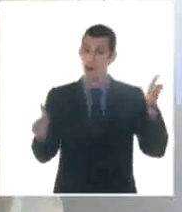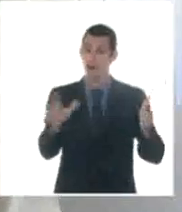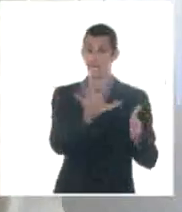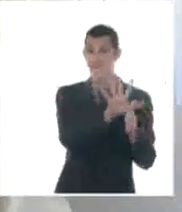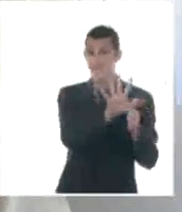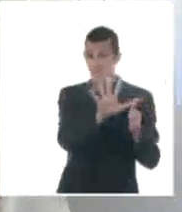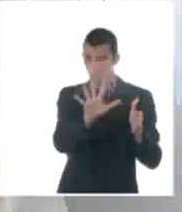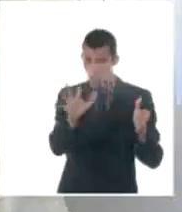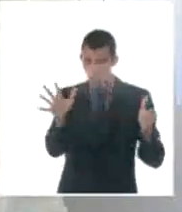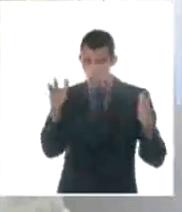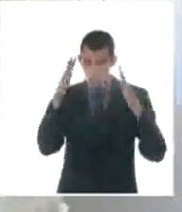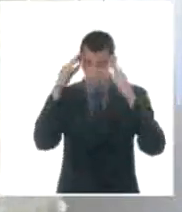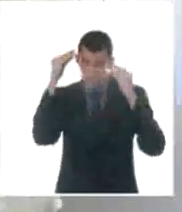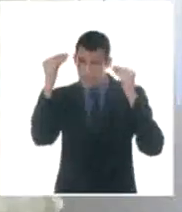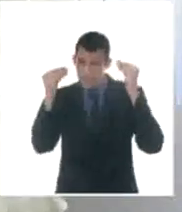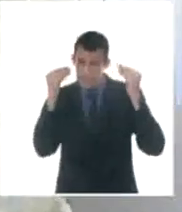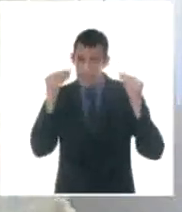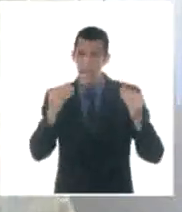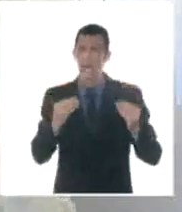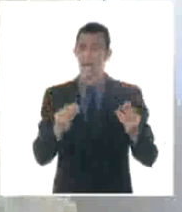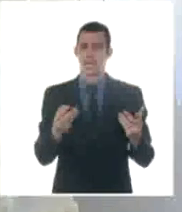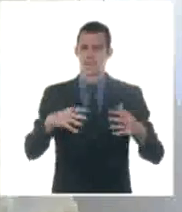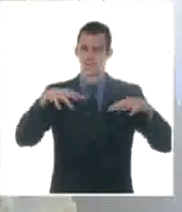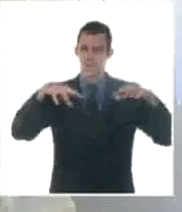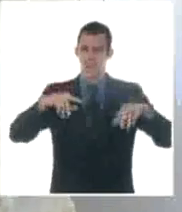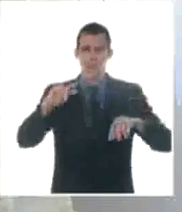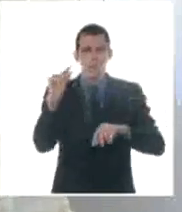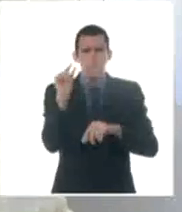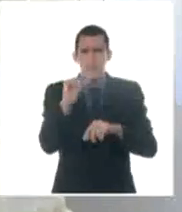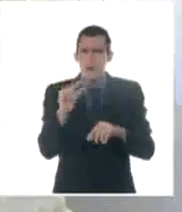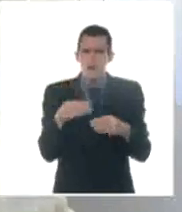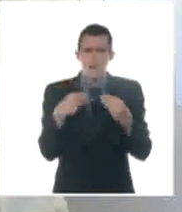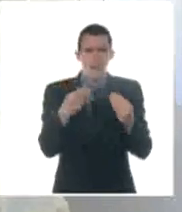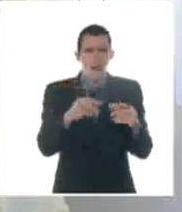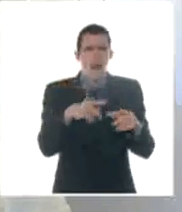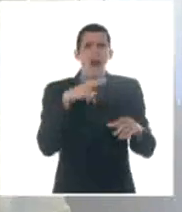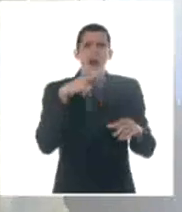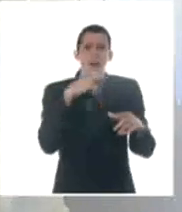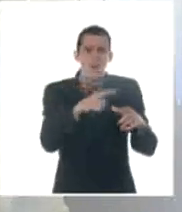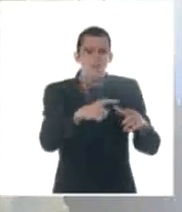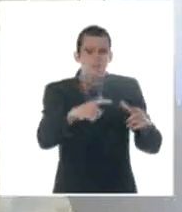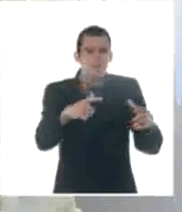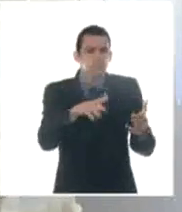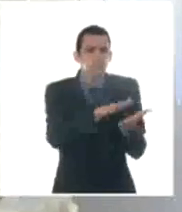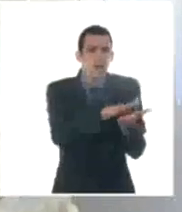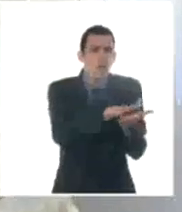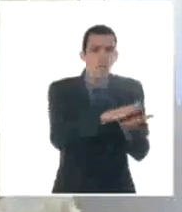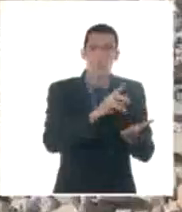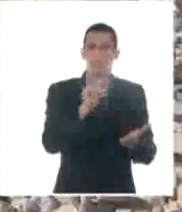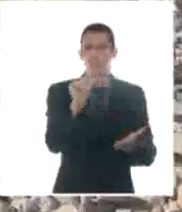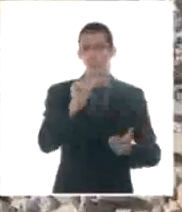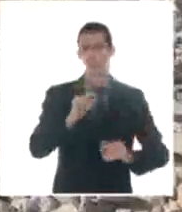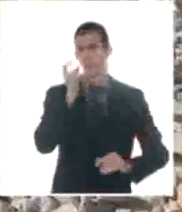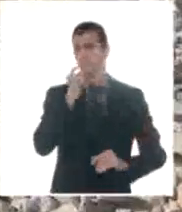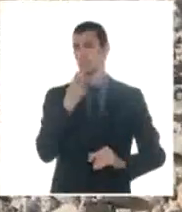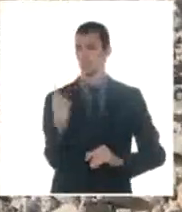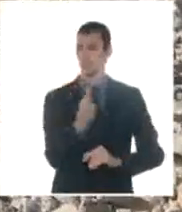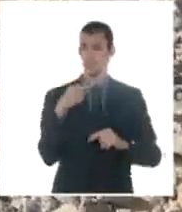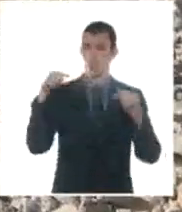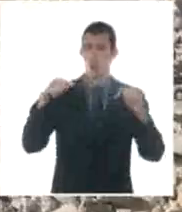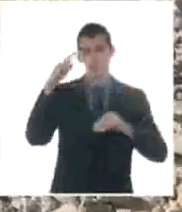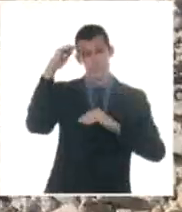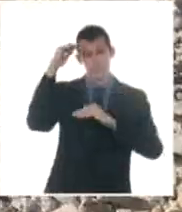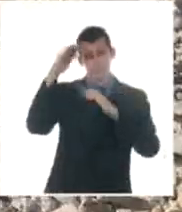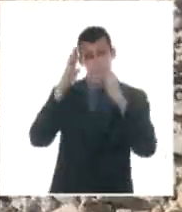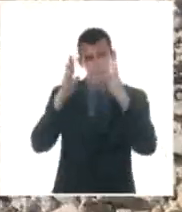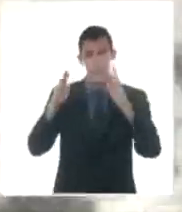la ciudad cabecera estamos concentrando todos los esfuerzos en el embalse máximo, que tiene hoy 53 millones de